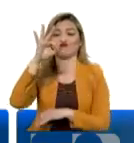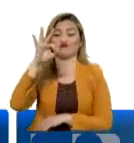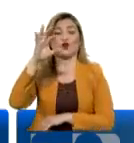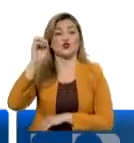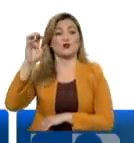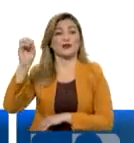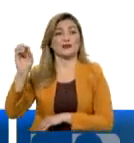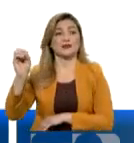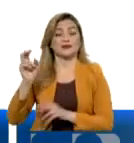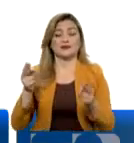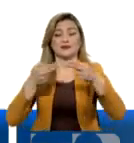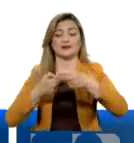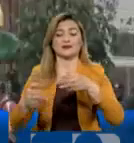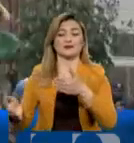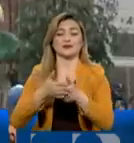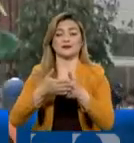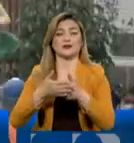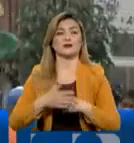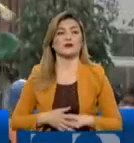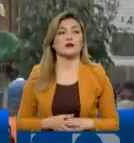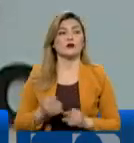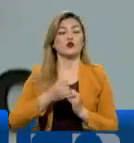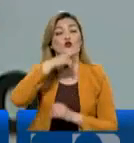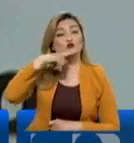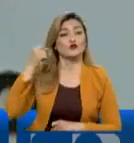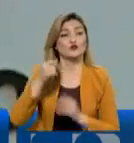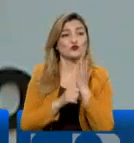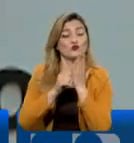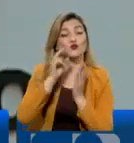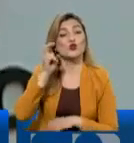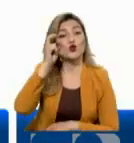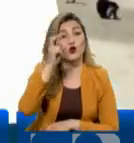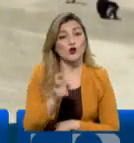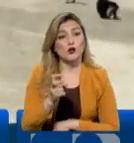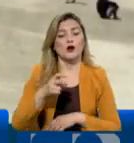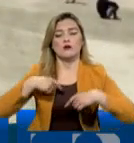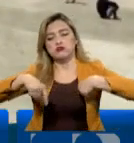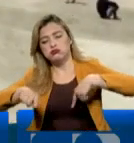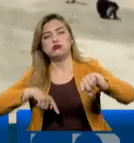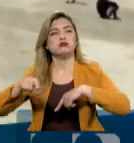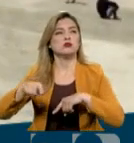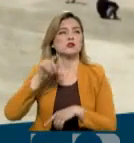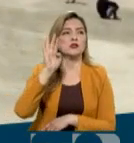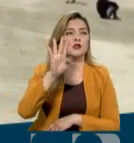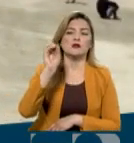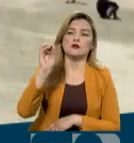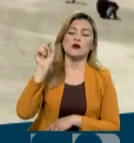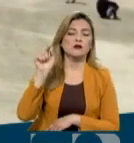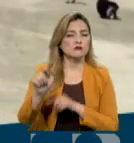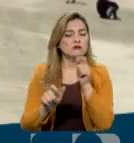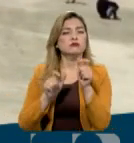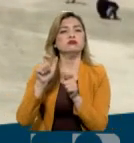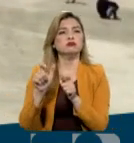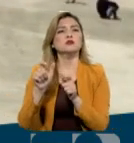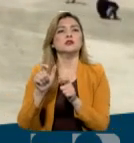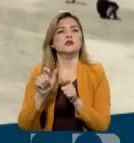900 habitaciones cerraron sus puertas. Si bien en el último feriado el Ministerio de Turismo registró la movilización de cerca de 400.000 personas,